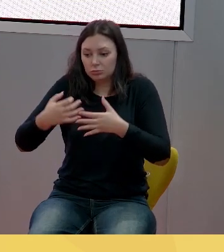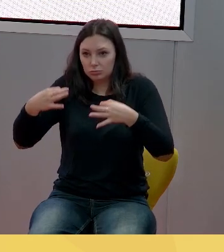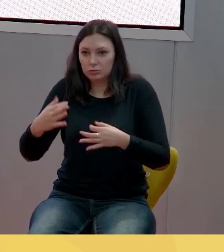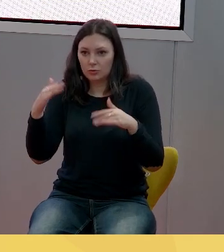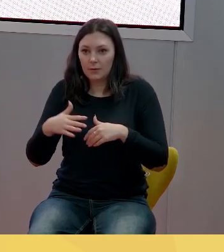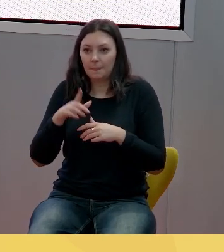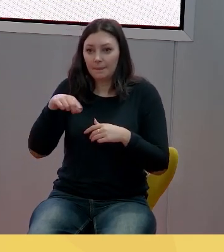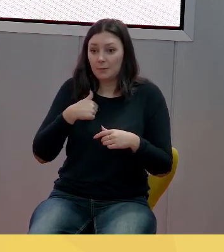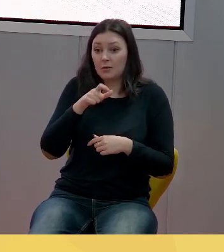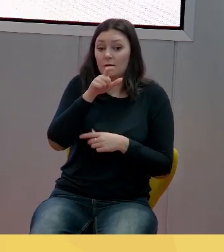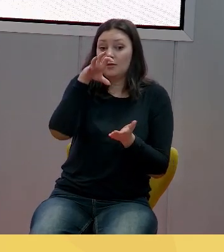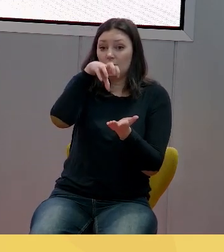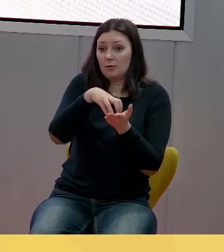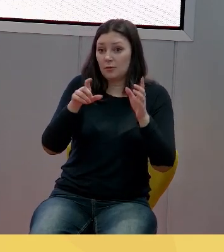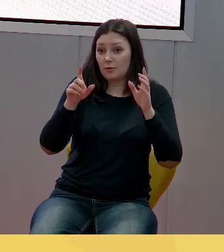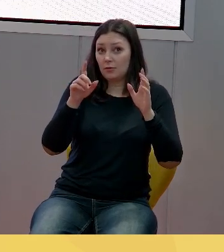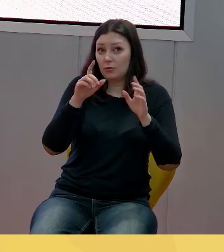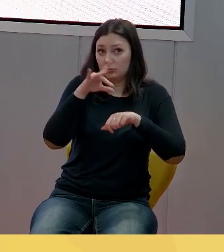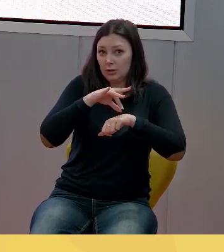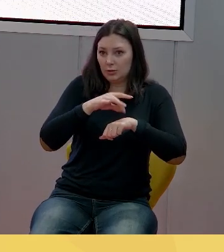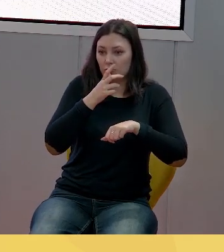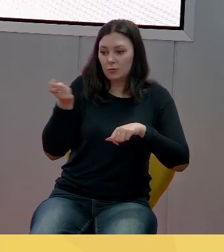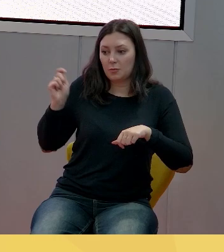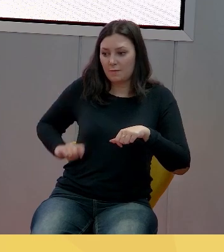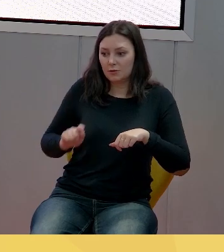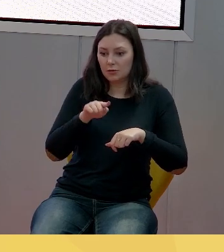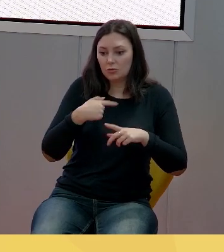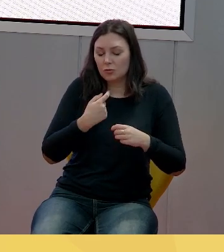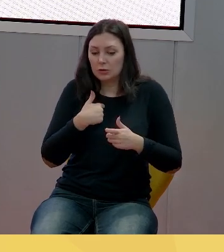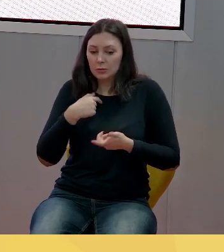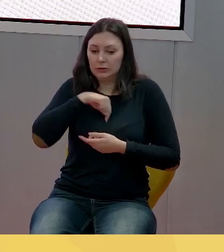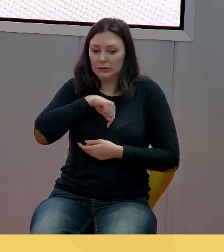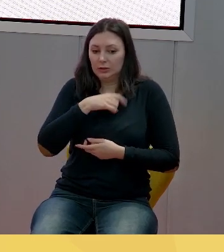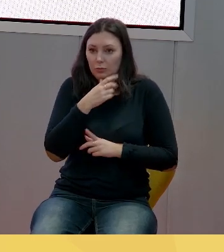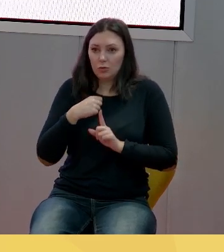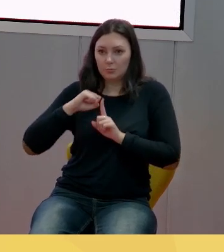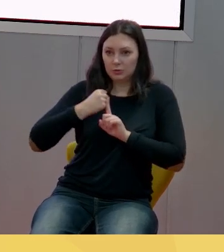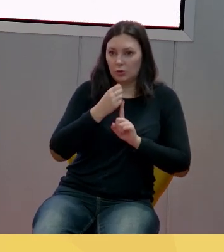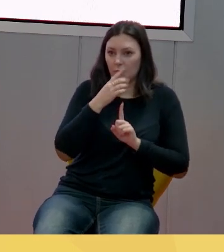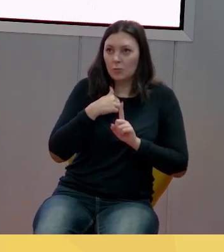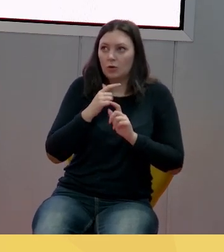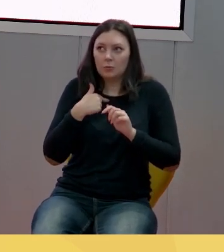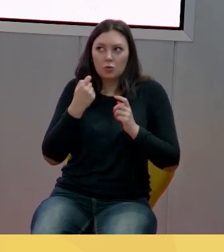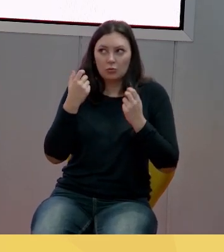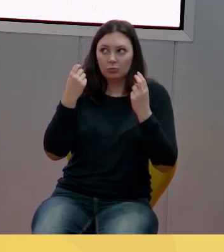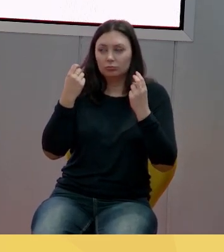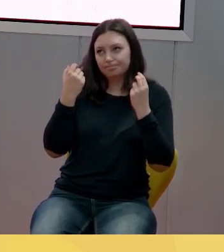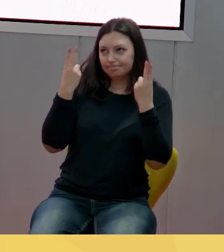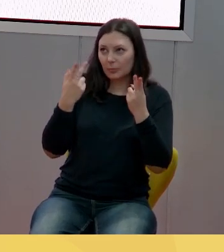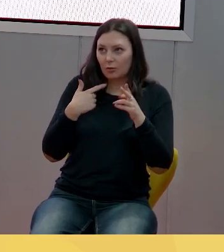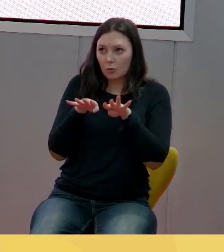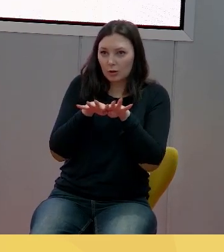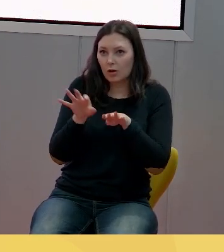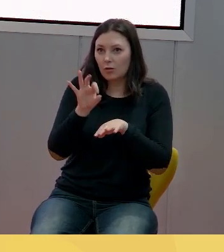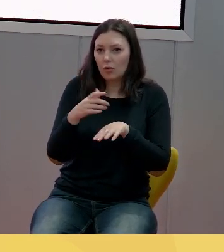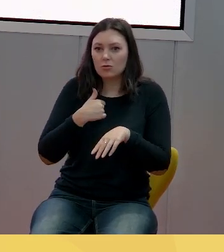menores se sentía presionado para seguir el enfoque afirmativo, que no había lugar ni para cuestionarlo, ni para criticarlo, ni para